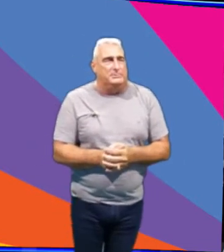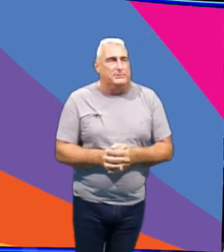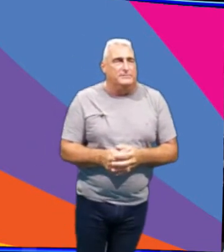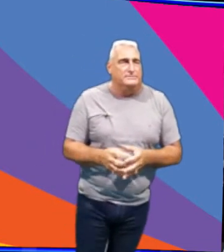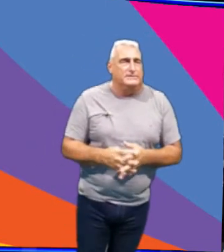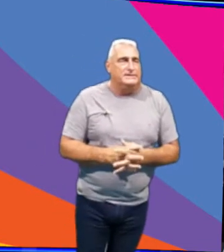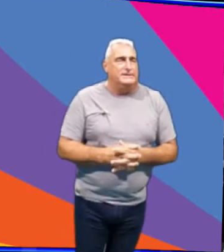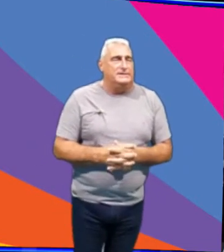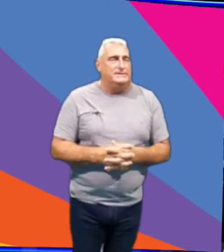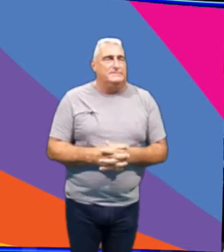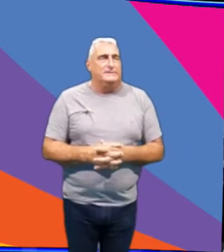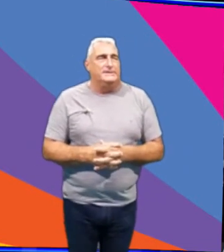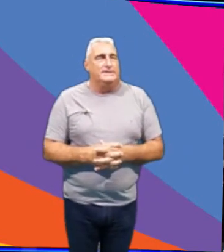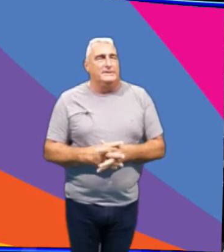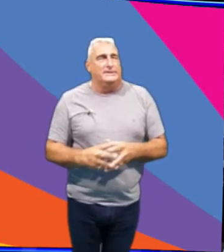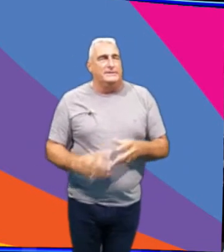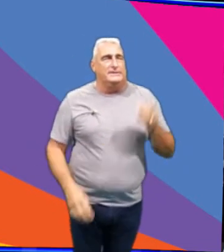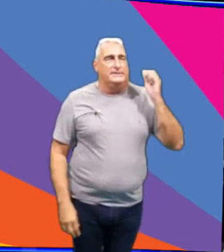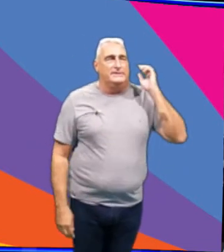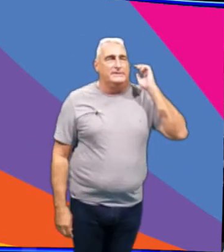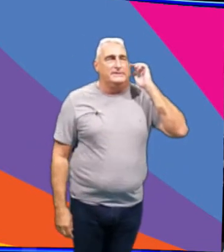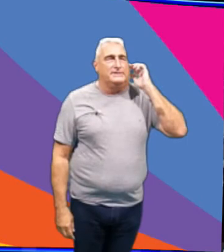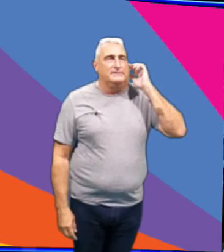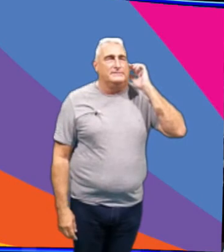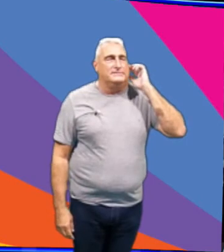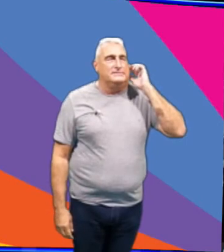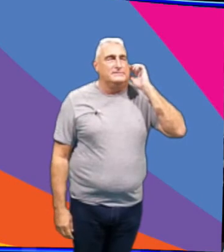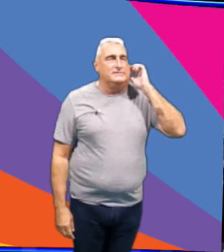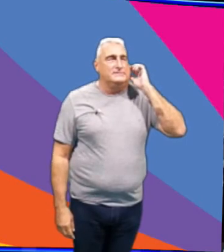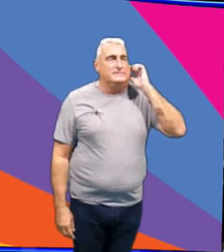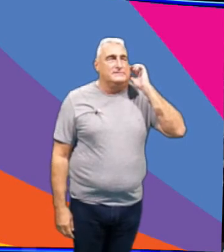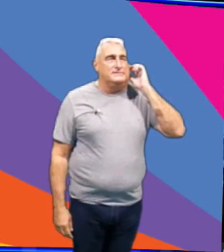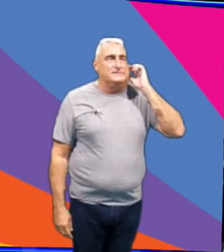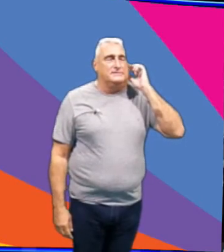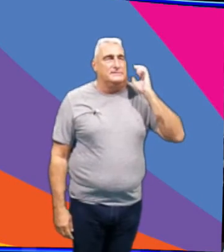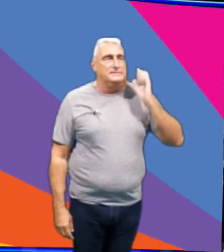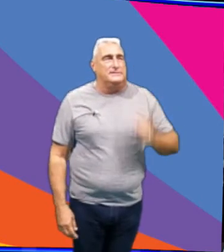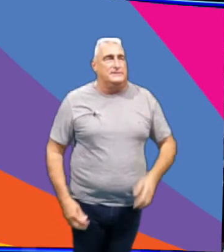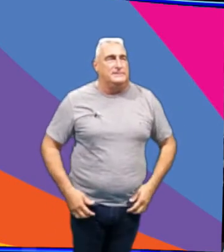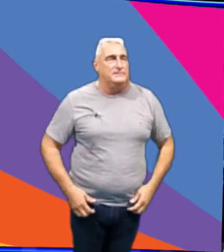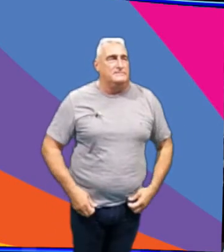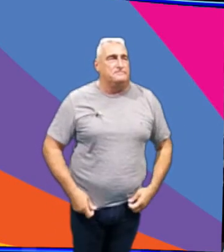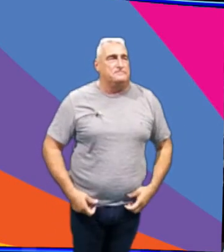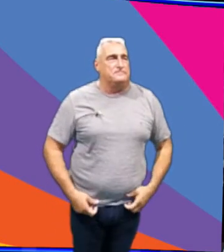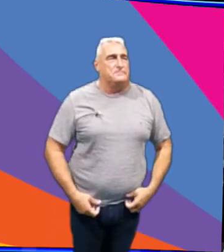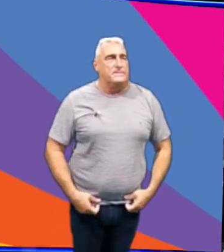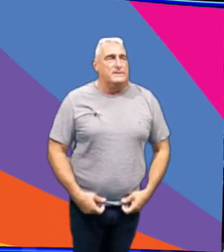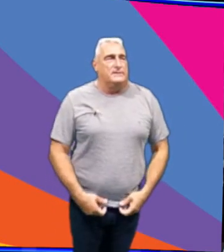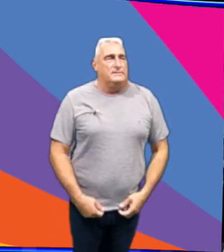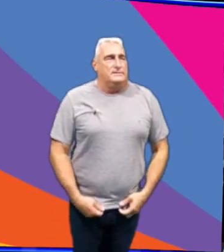no la puedo. El embajador argentino en España. Hoy es el cumpleaños, cumple 70 años.